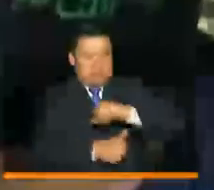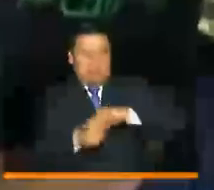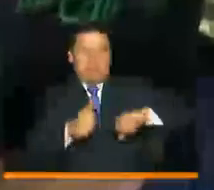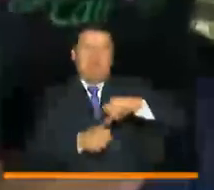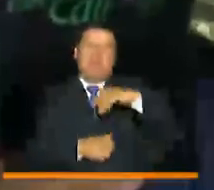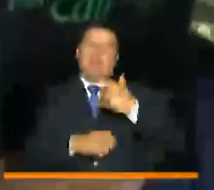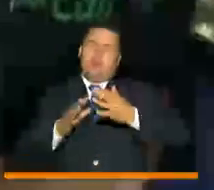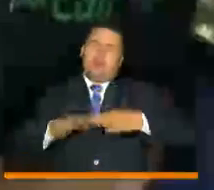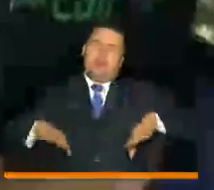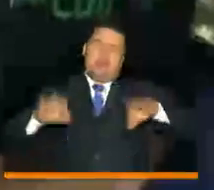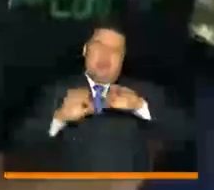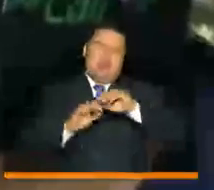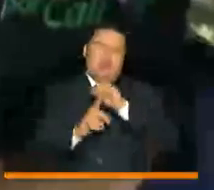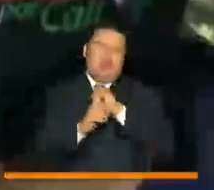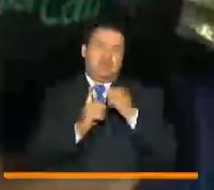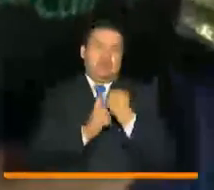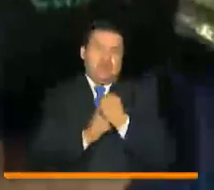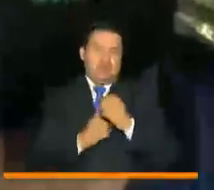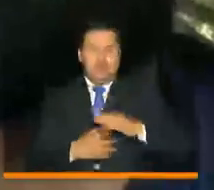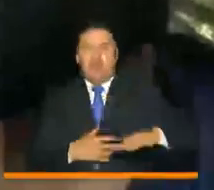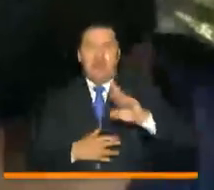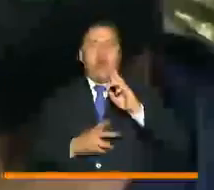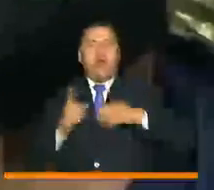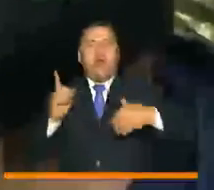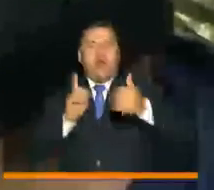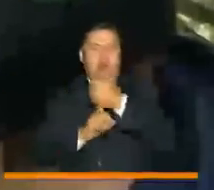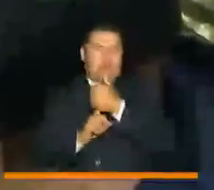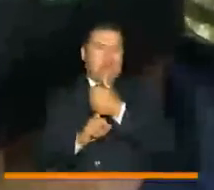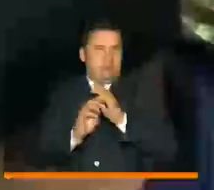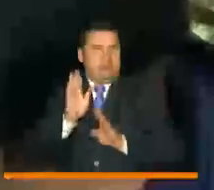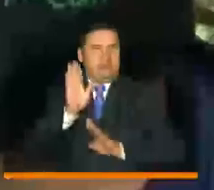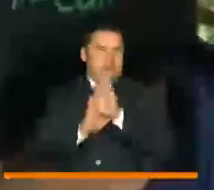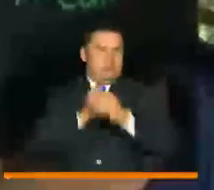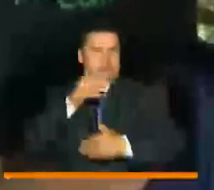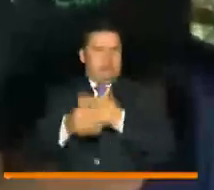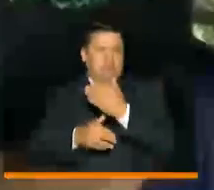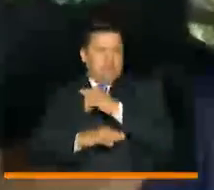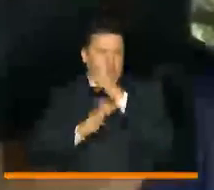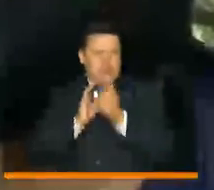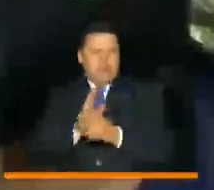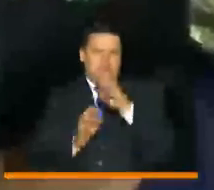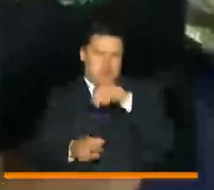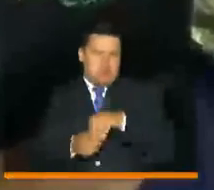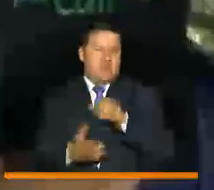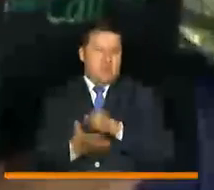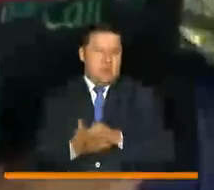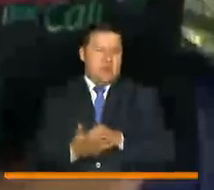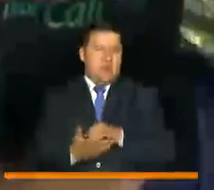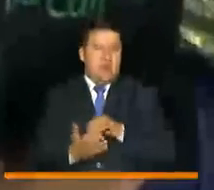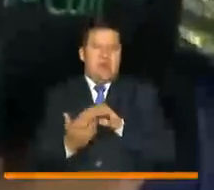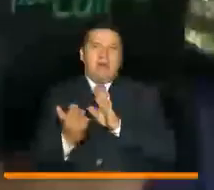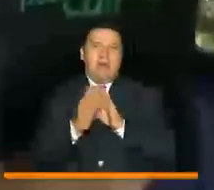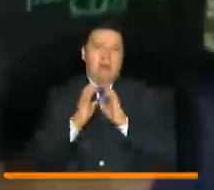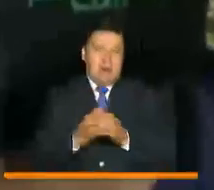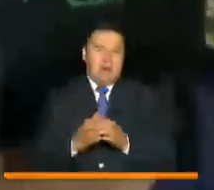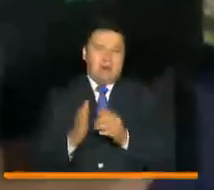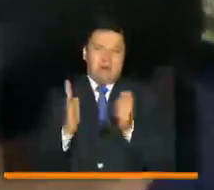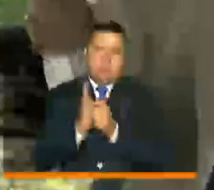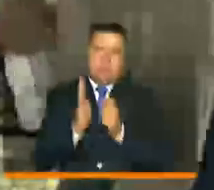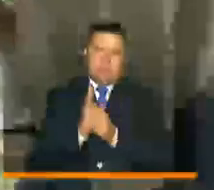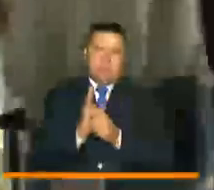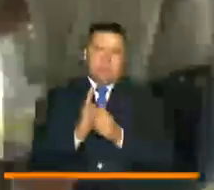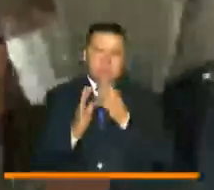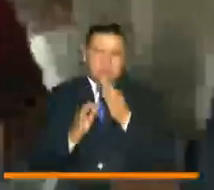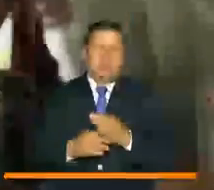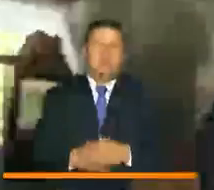sector fundamental para la sociedad porque es lograr que se desarrollen procesos integrales desde las presencialidades reguladas para las